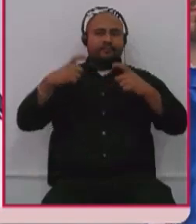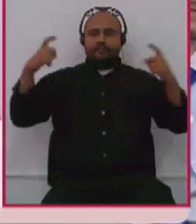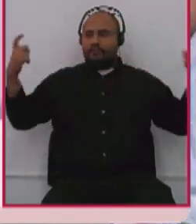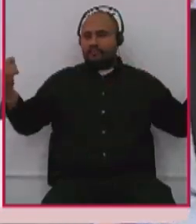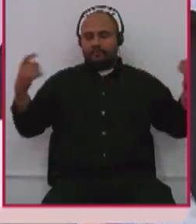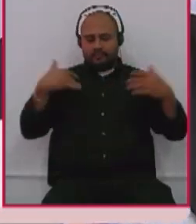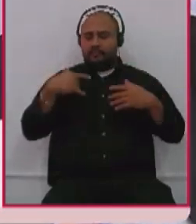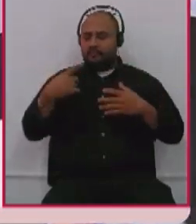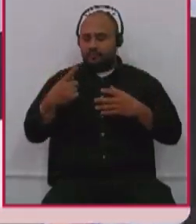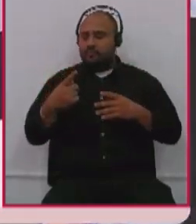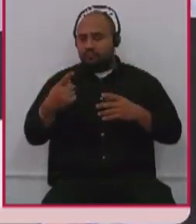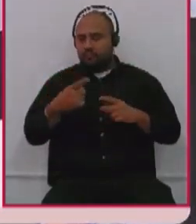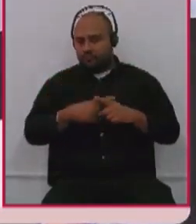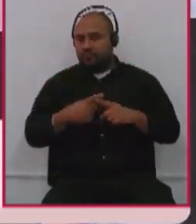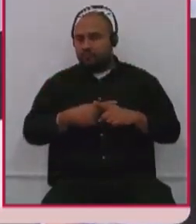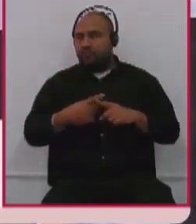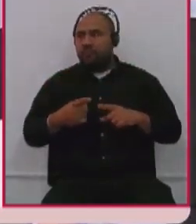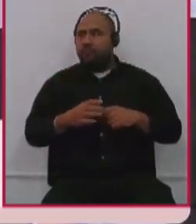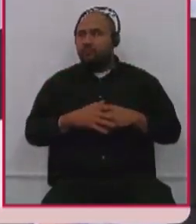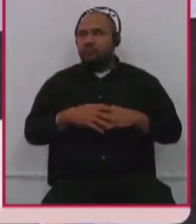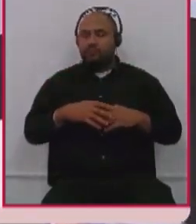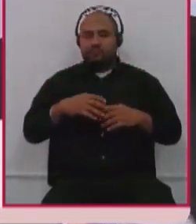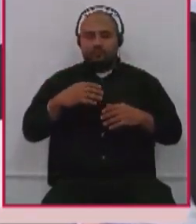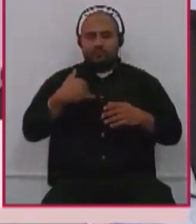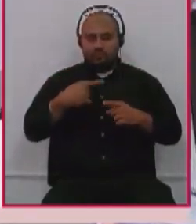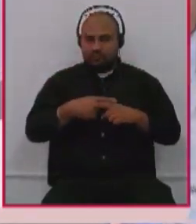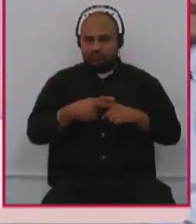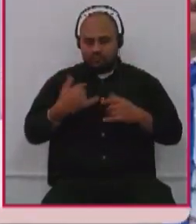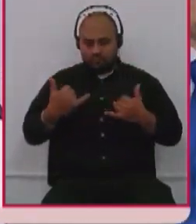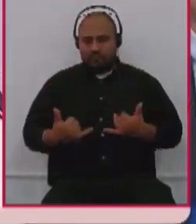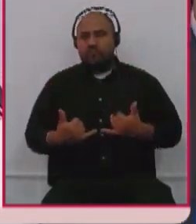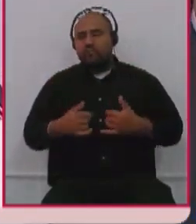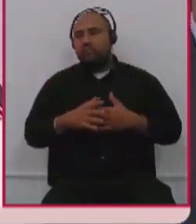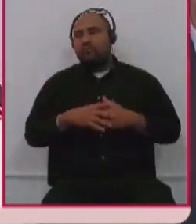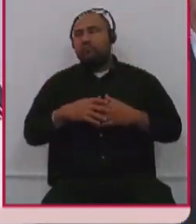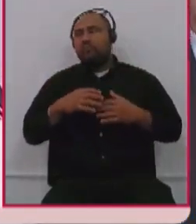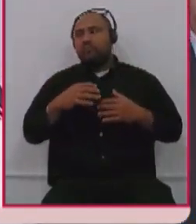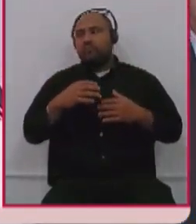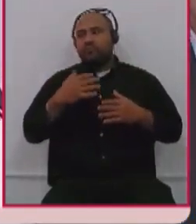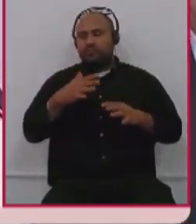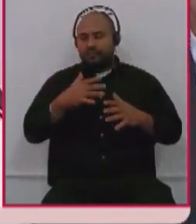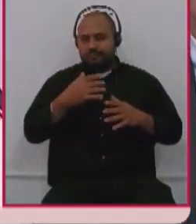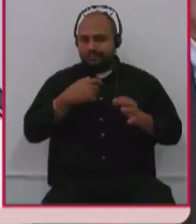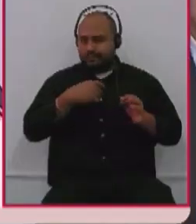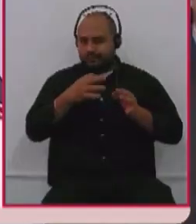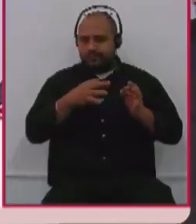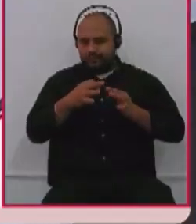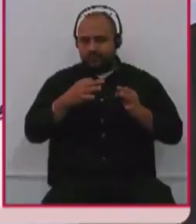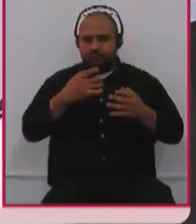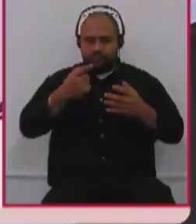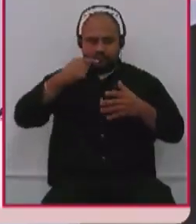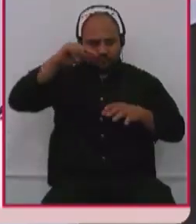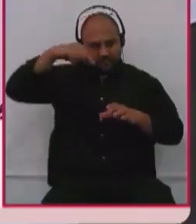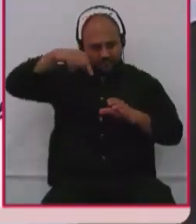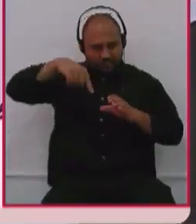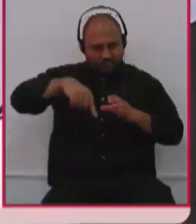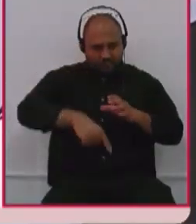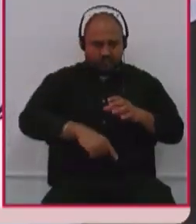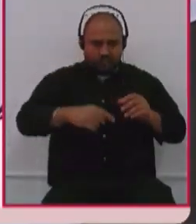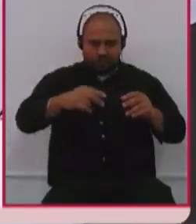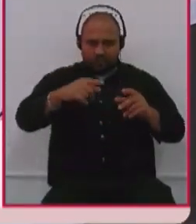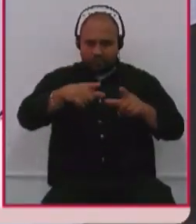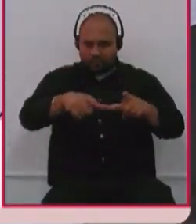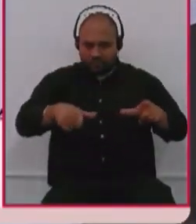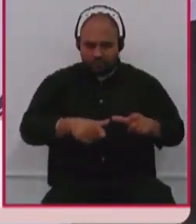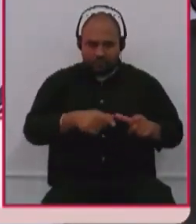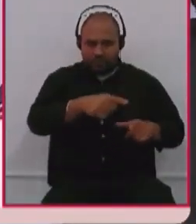plan. Al término de nuestro plan actual, ¿no? Con lo que hemos detallado que vamos a inyectar en las zonas que son